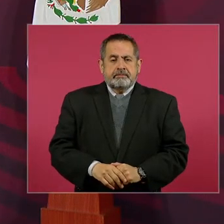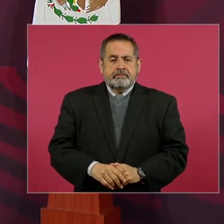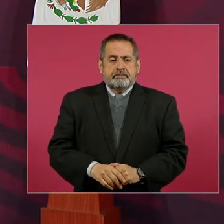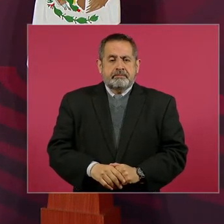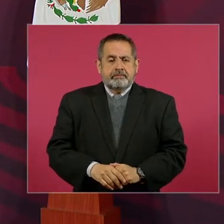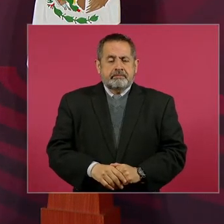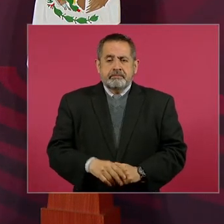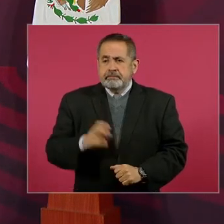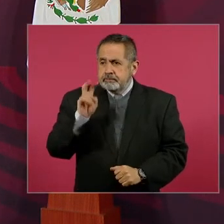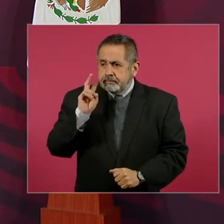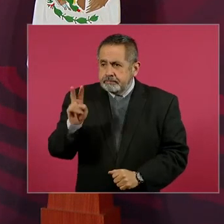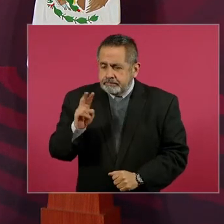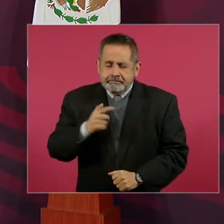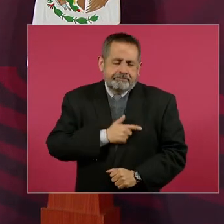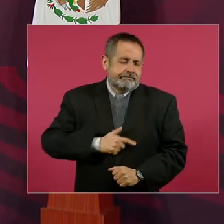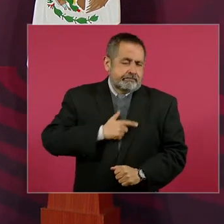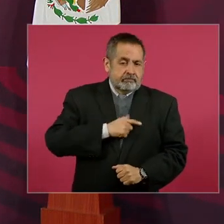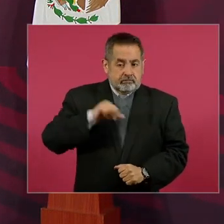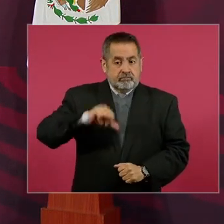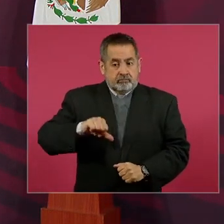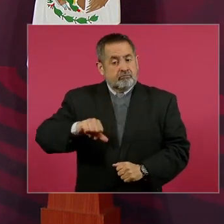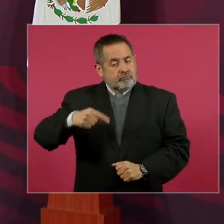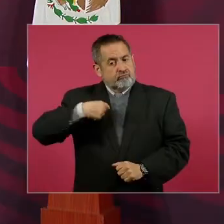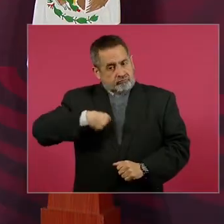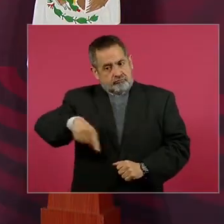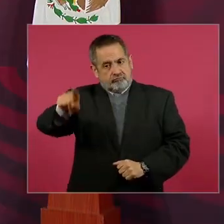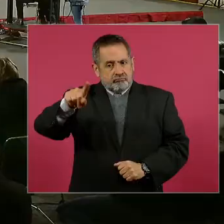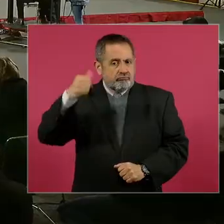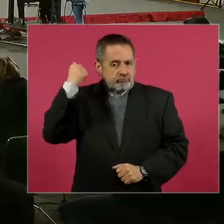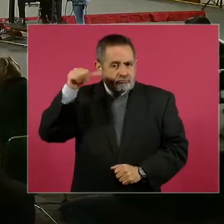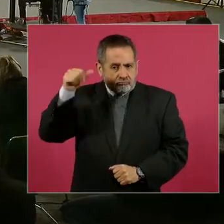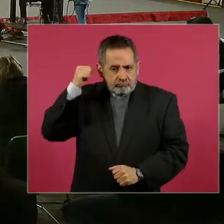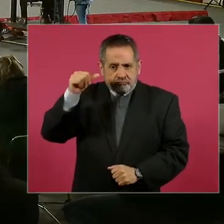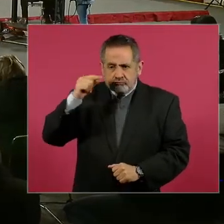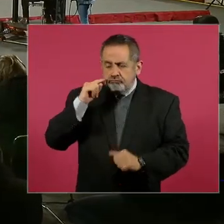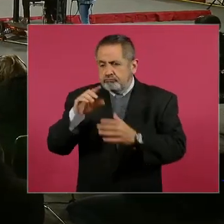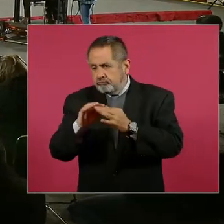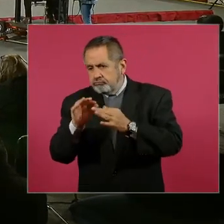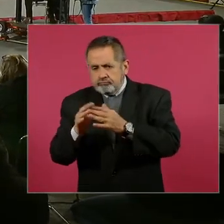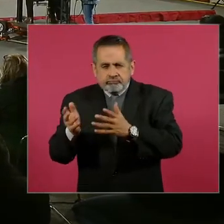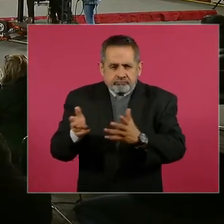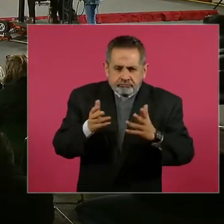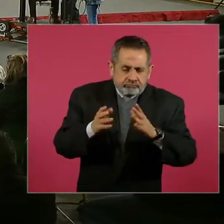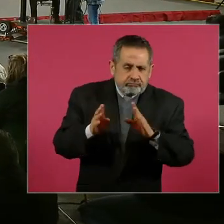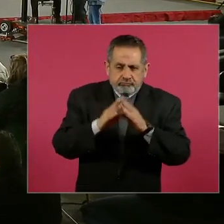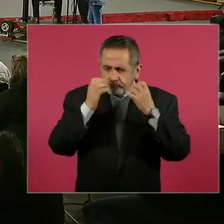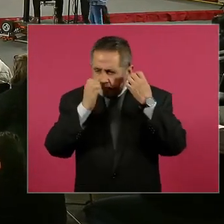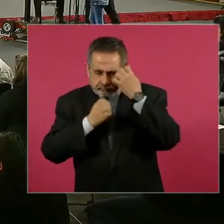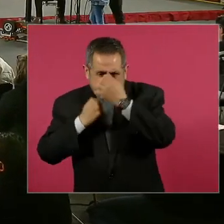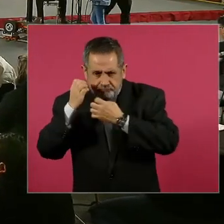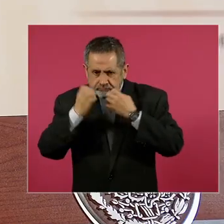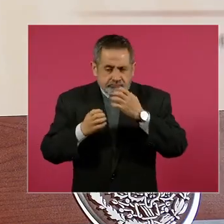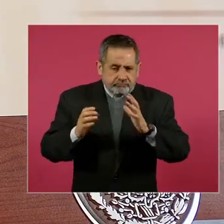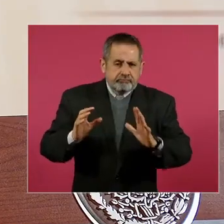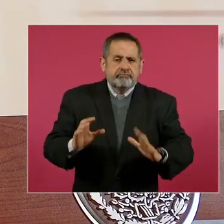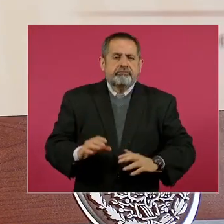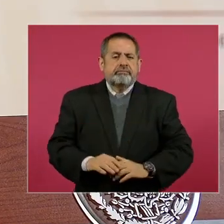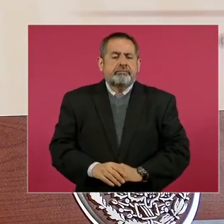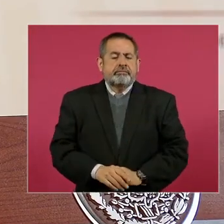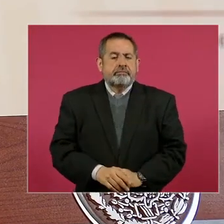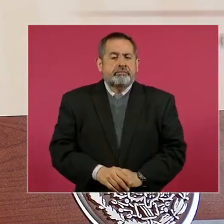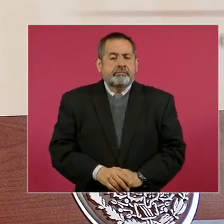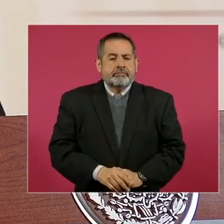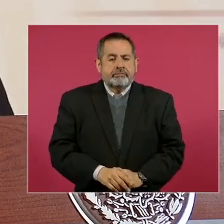Y esto me da mucho gusto. Y vamos hoy a Acapulco para evaluar